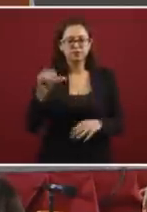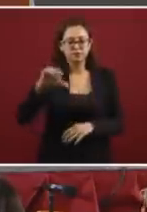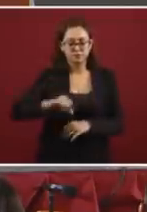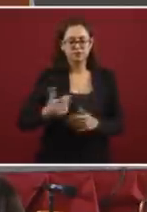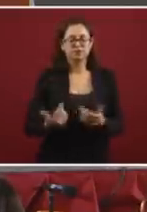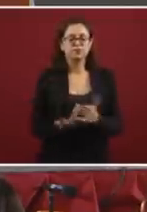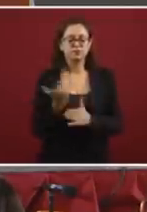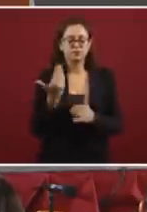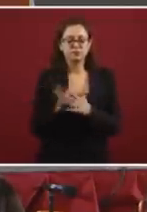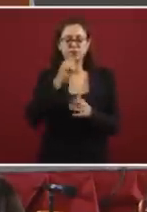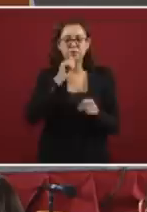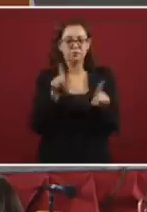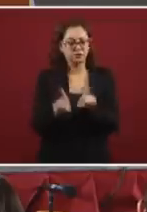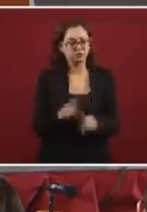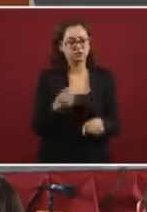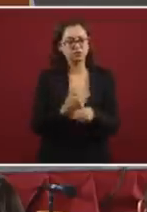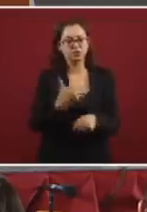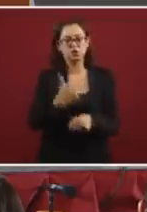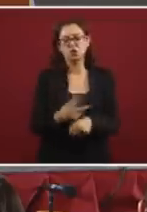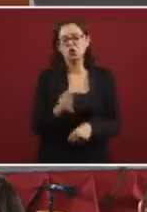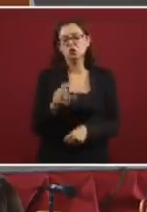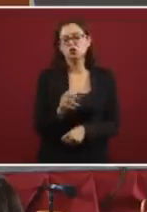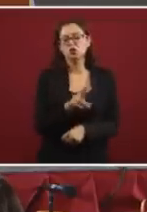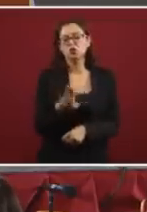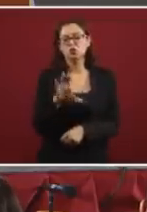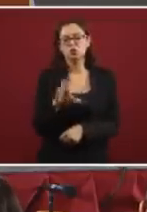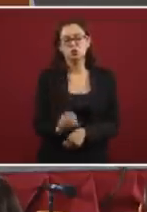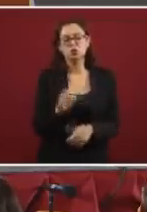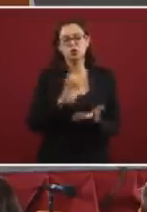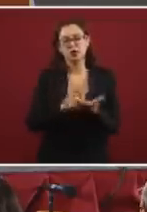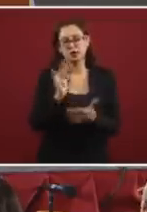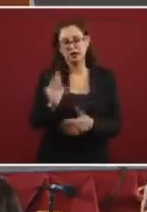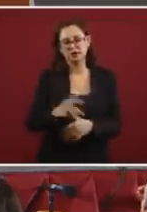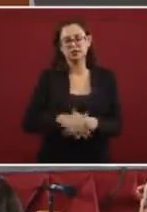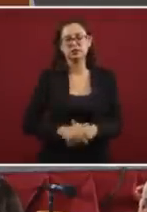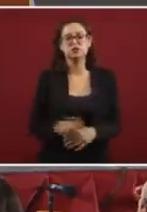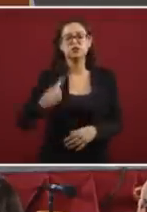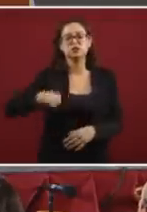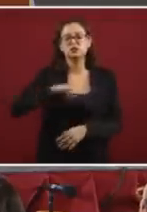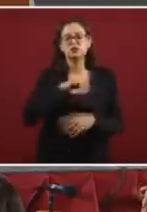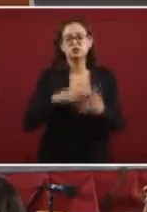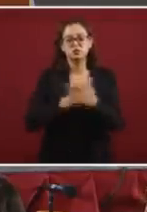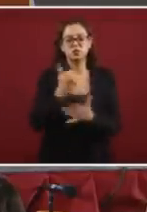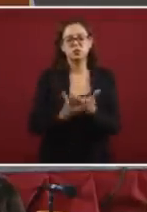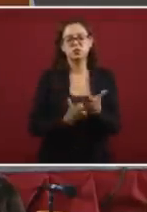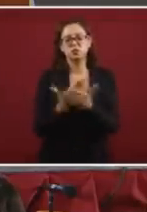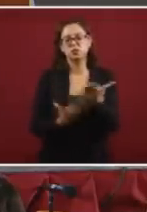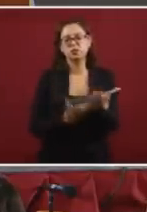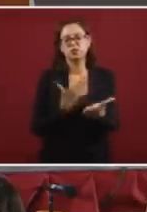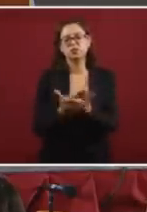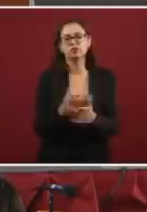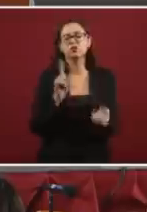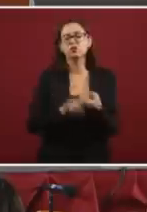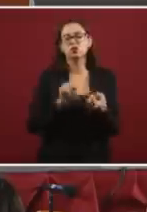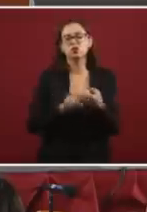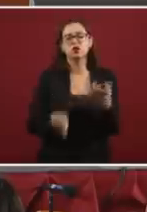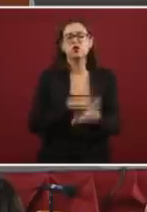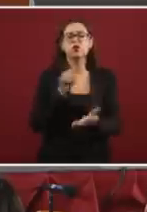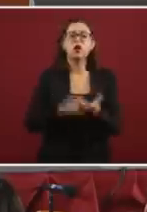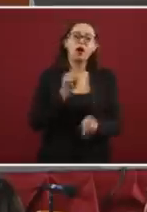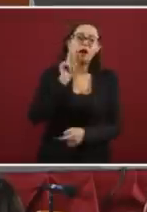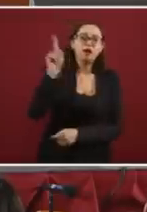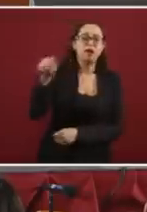el secretario torruco muchas gracias por considerarnos el proyecto que nosotros estamos desarrollando está ubicado en cancún en la zona hotelera